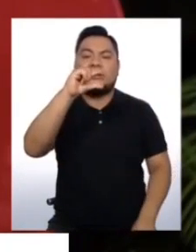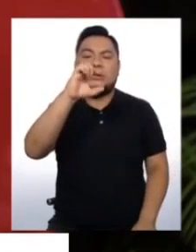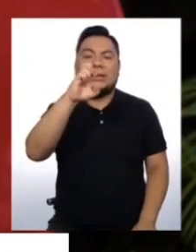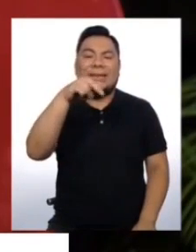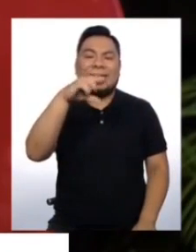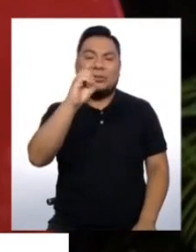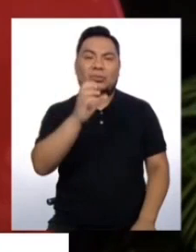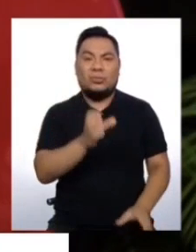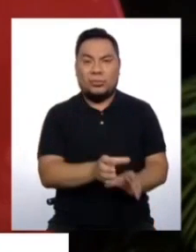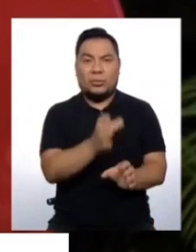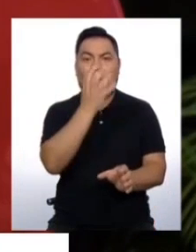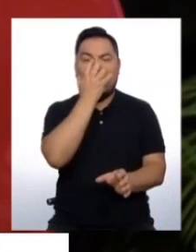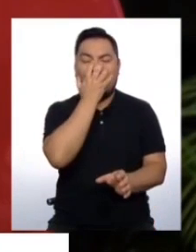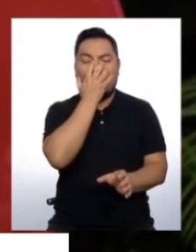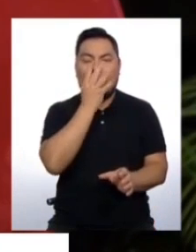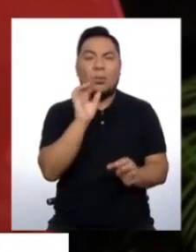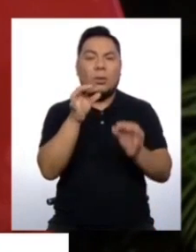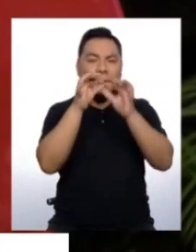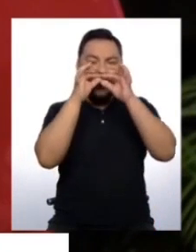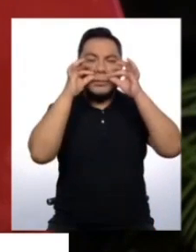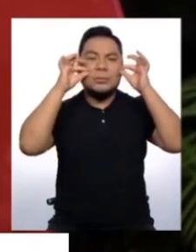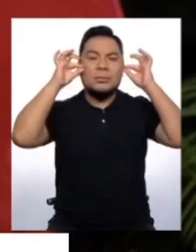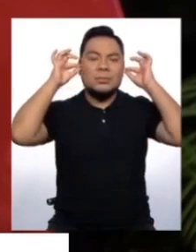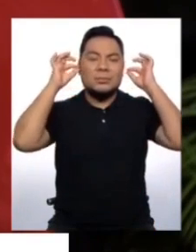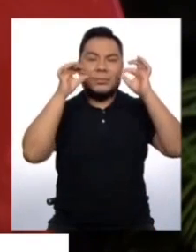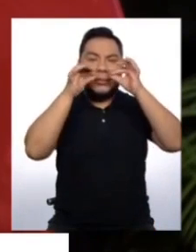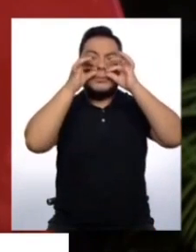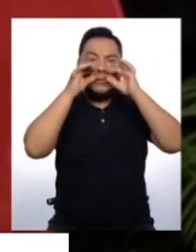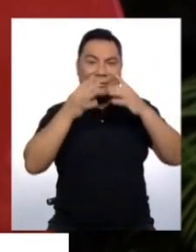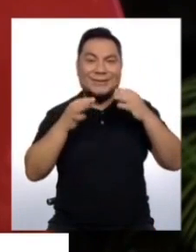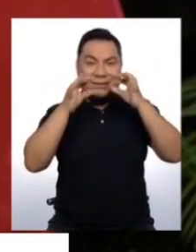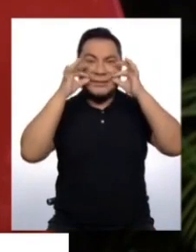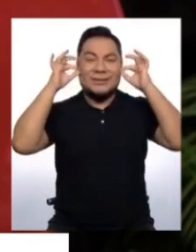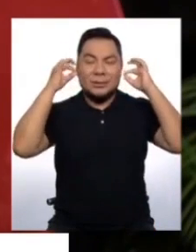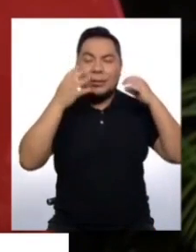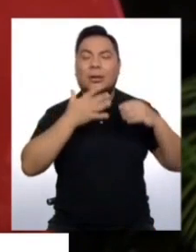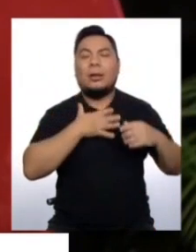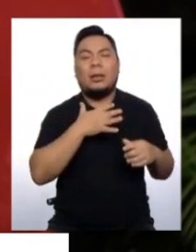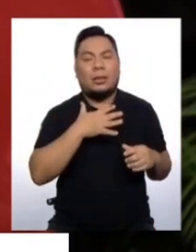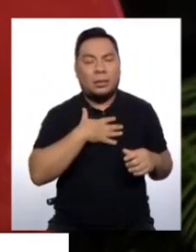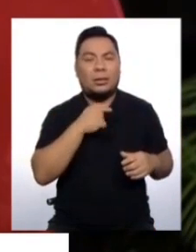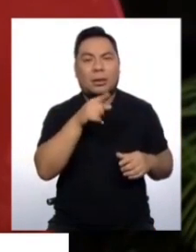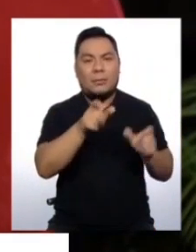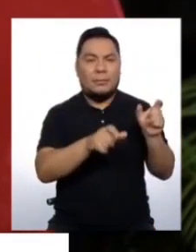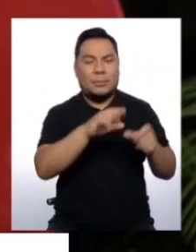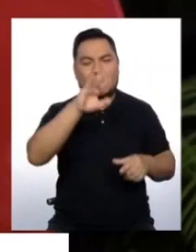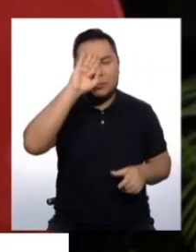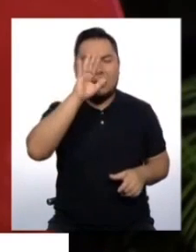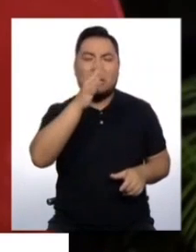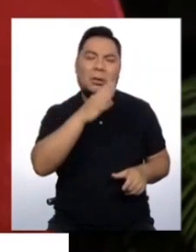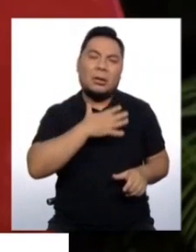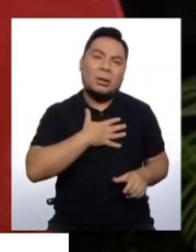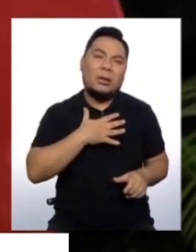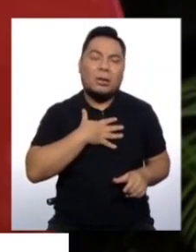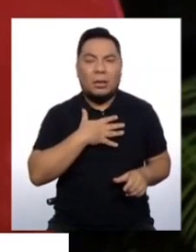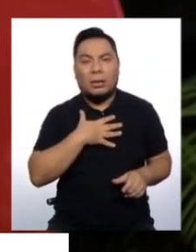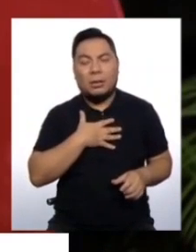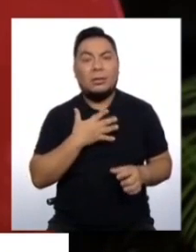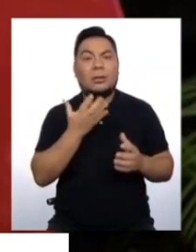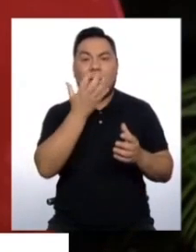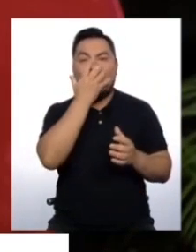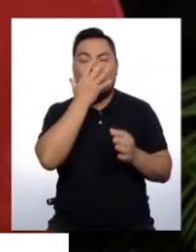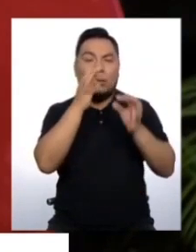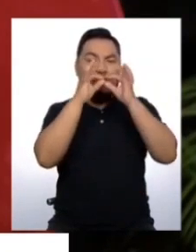sumamente importante para combatir a los pacientes, para atender la enfermedad de los pacientes que son afectados por el